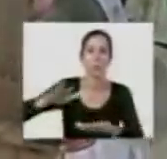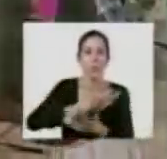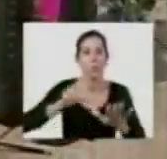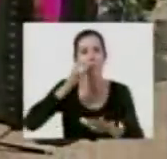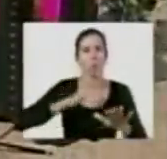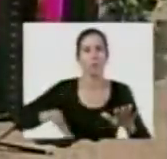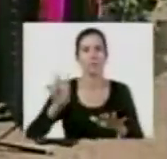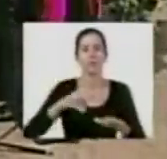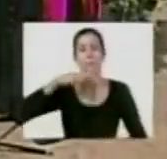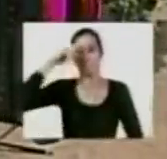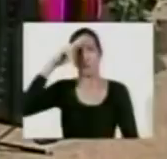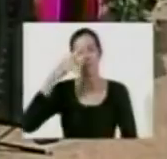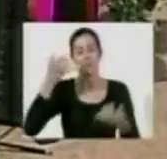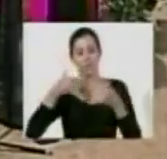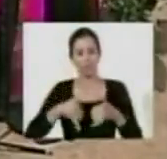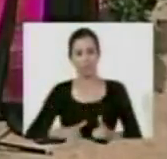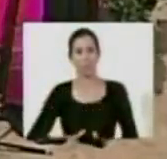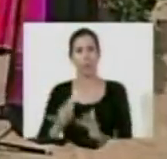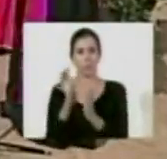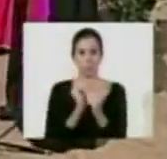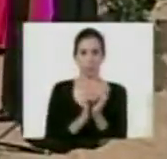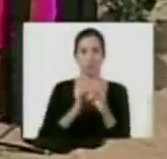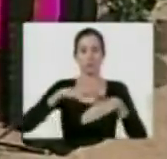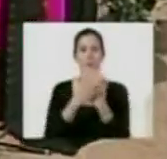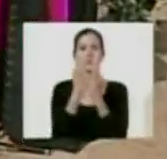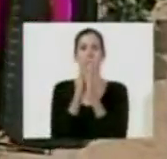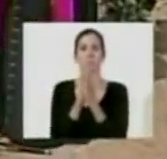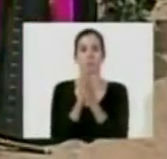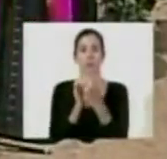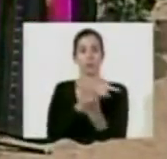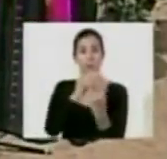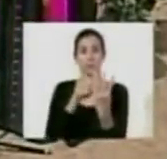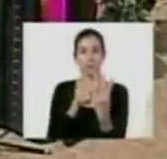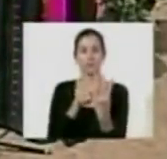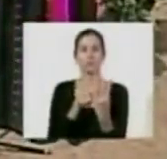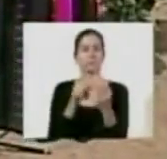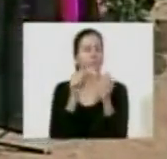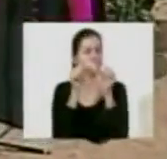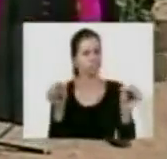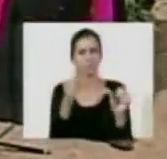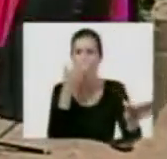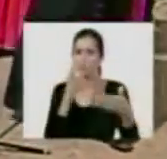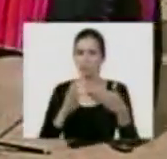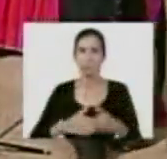venezolano, Padre, Hijo y Espíritu Santo, y permanezca para siempre. Amén.